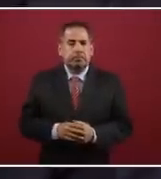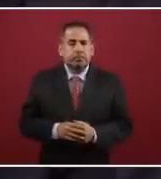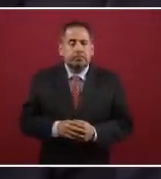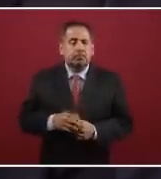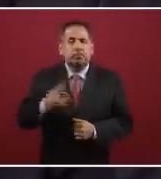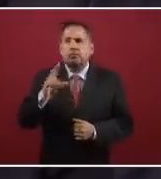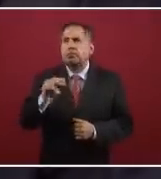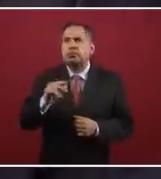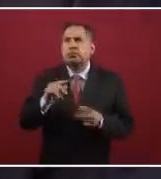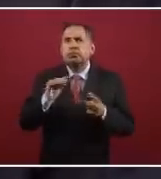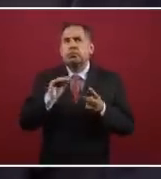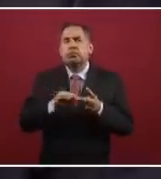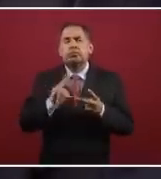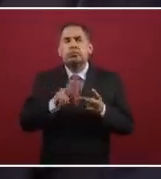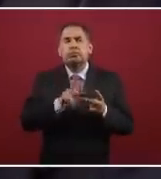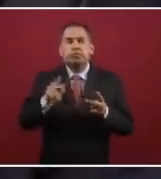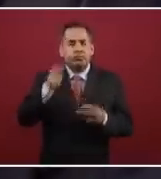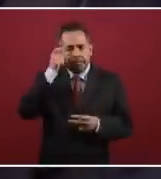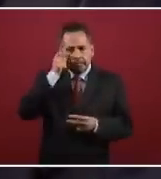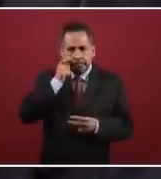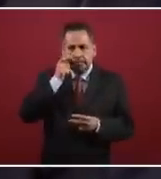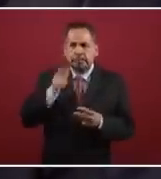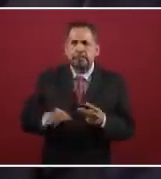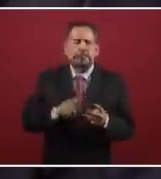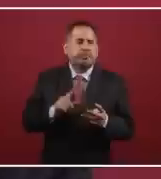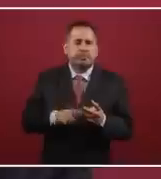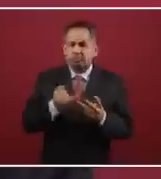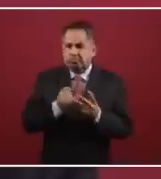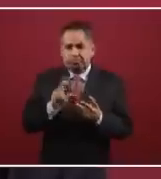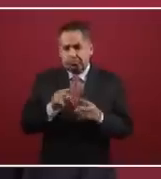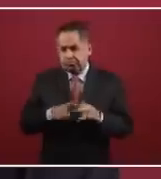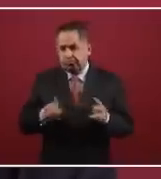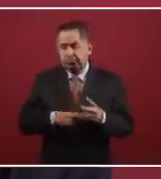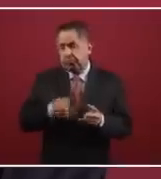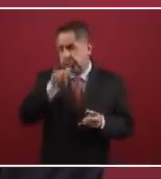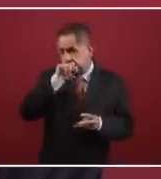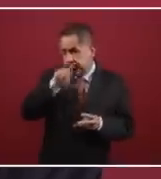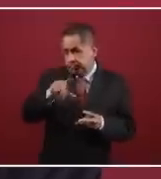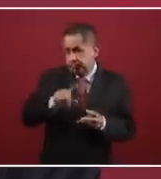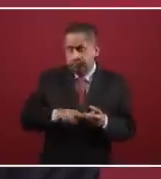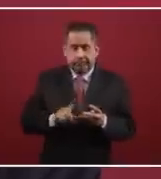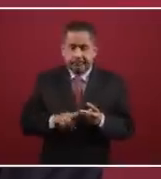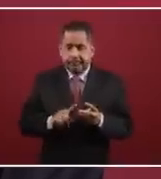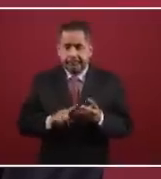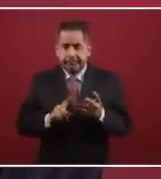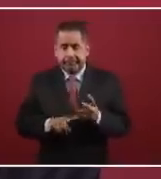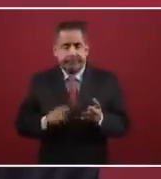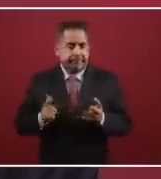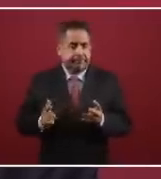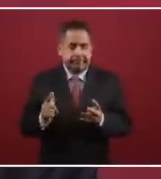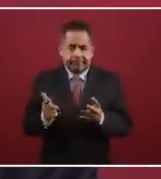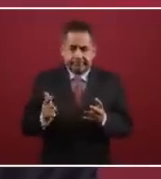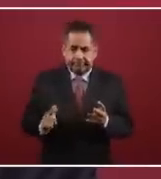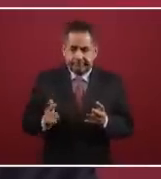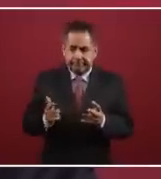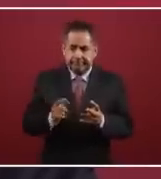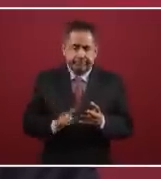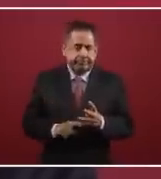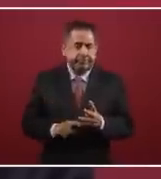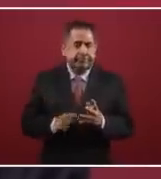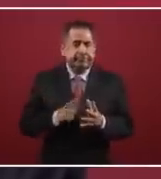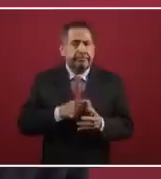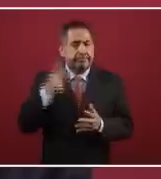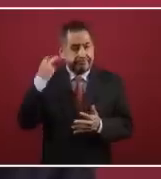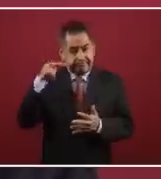está como Guerrero, como Jalisco, como Guanajuato,